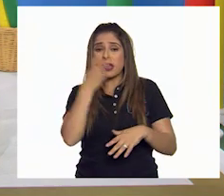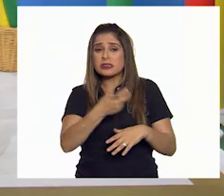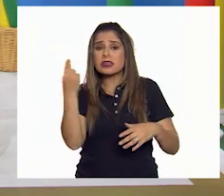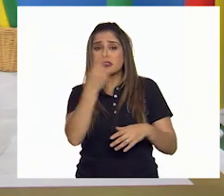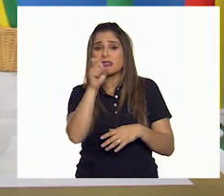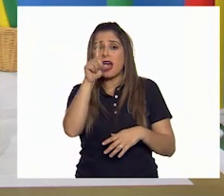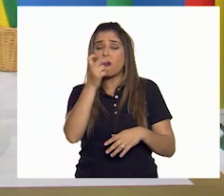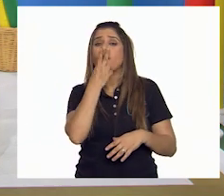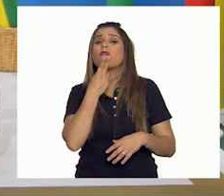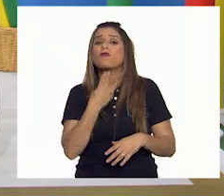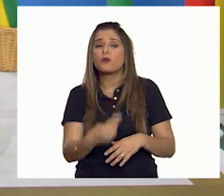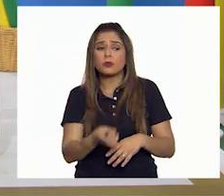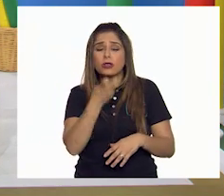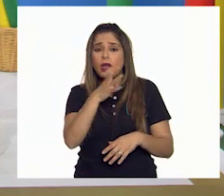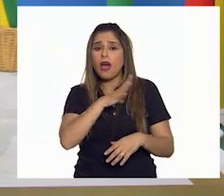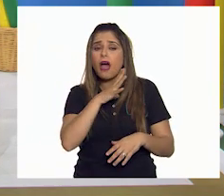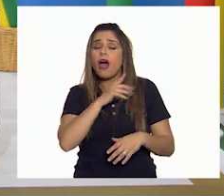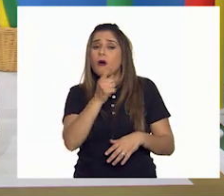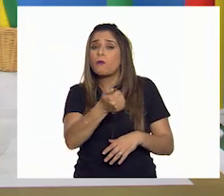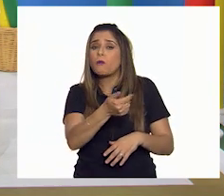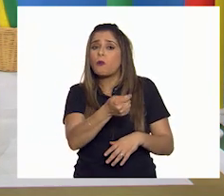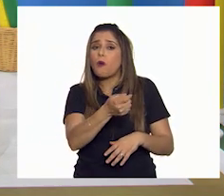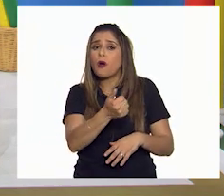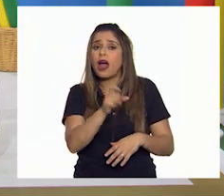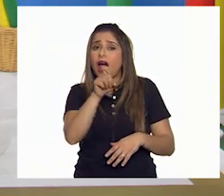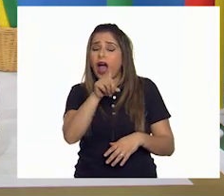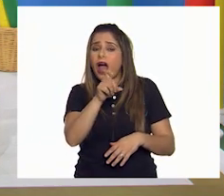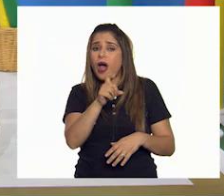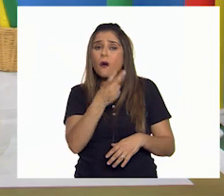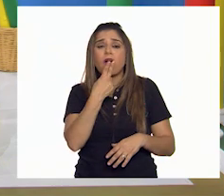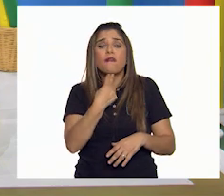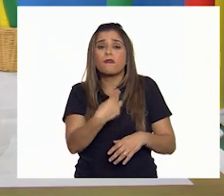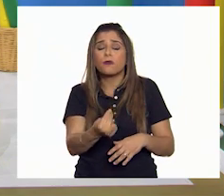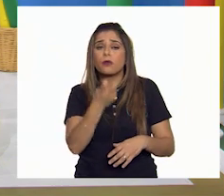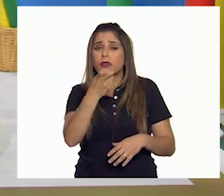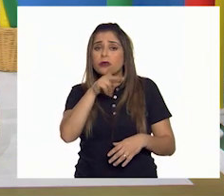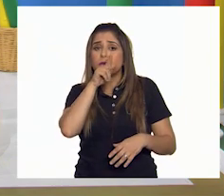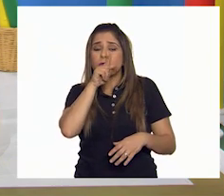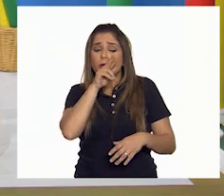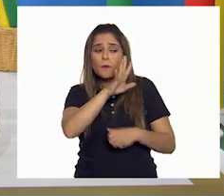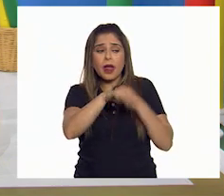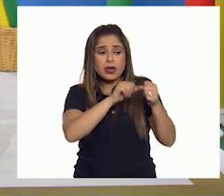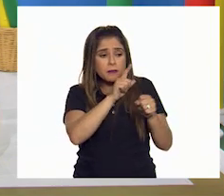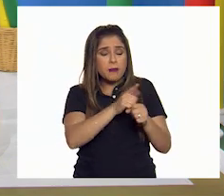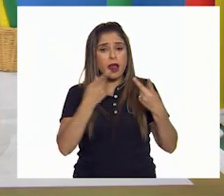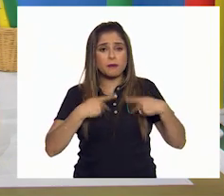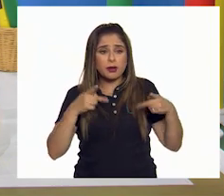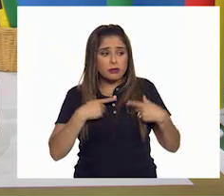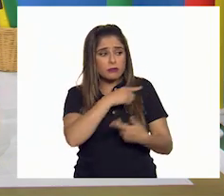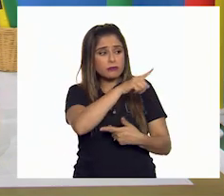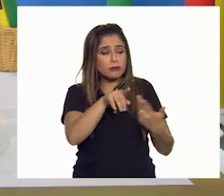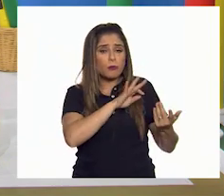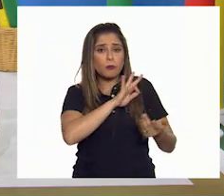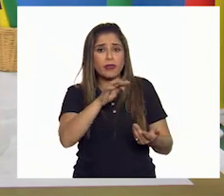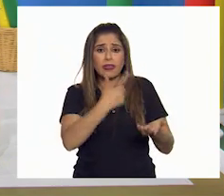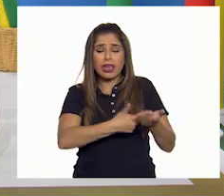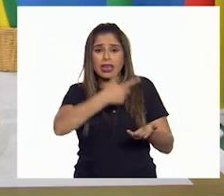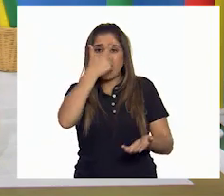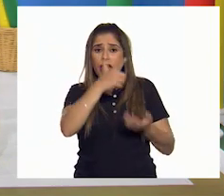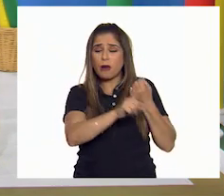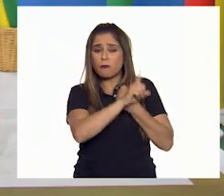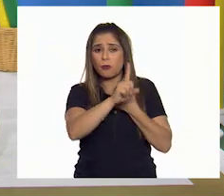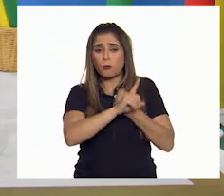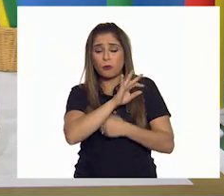si a esto le sumamos todavía el hecho de que contaminamos una parte importante de esa agua, pues estamos en graves problemas,